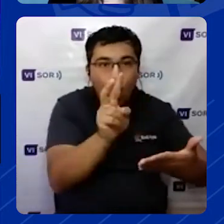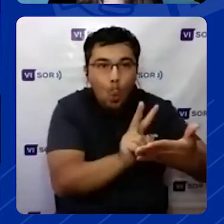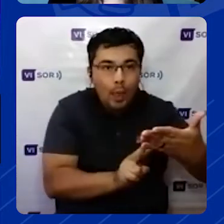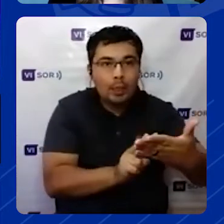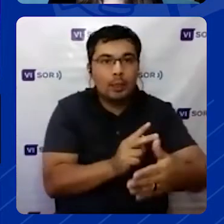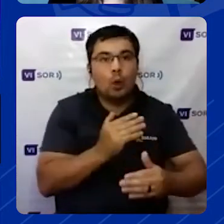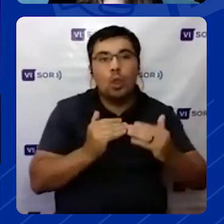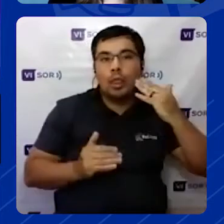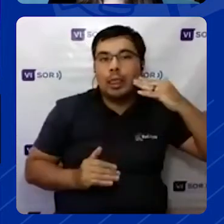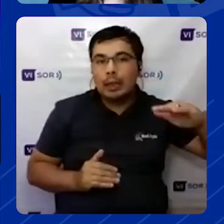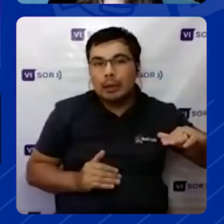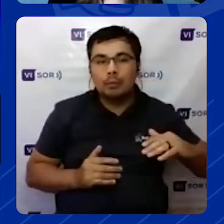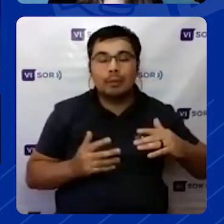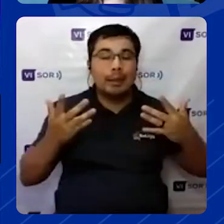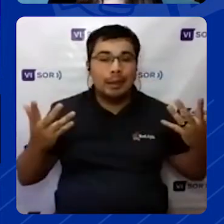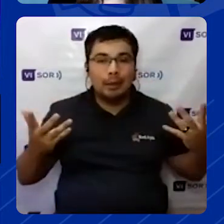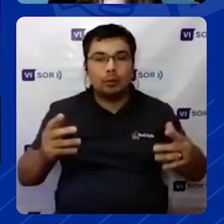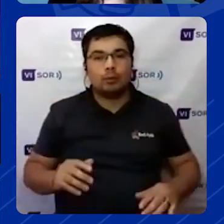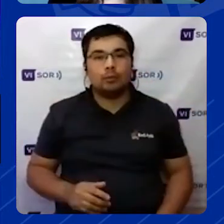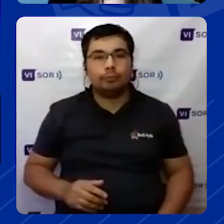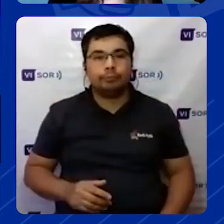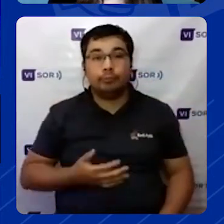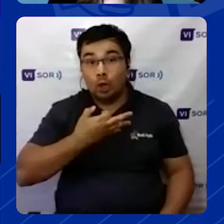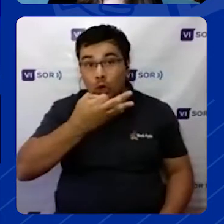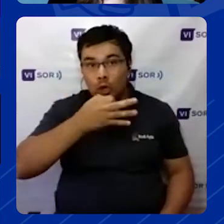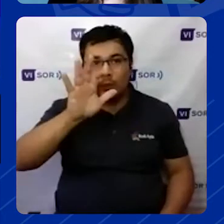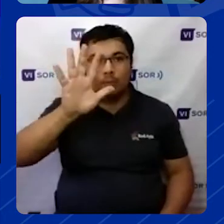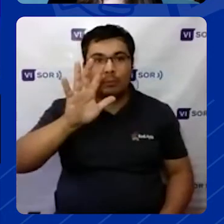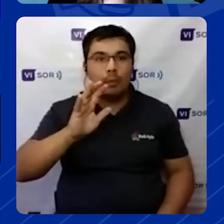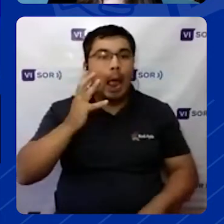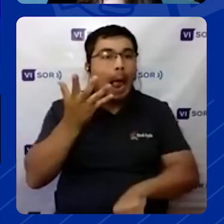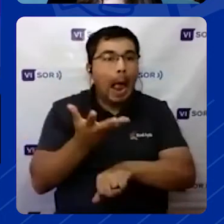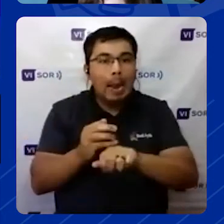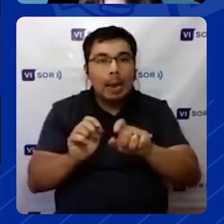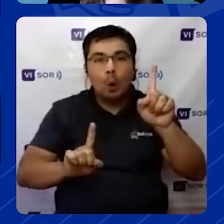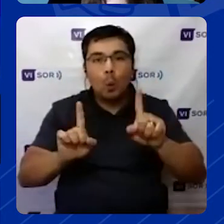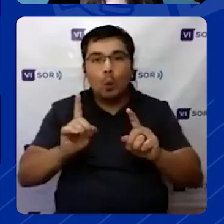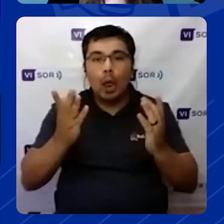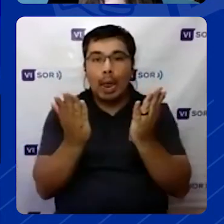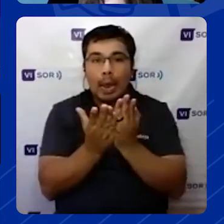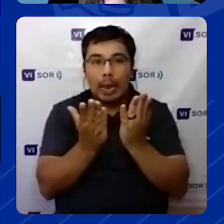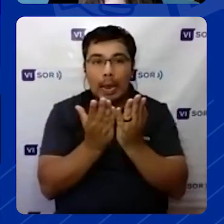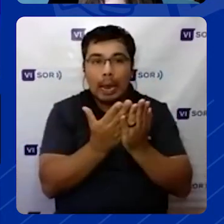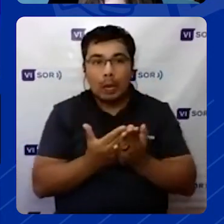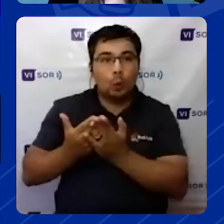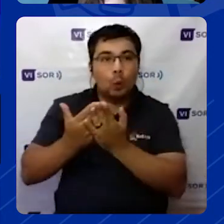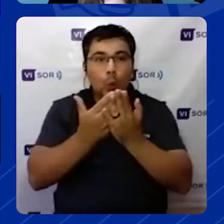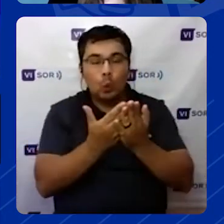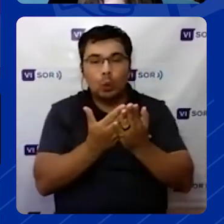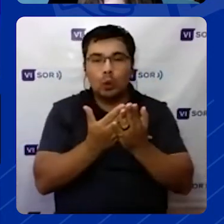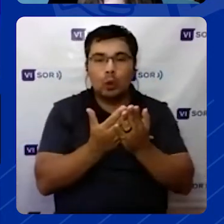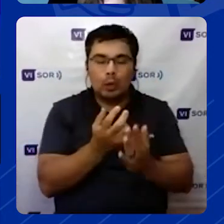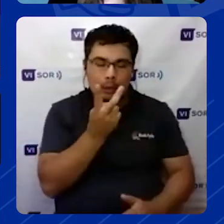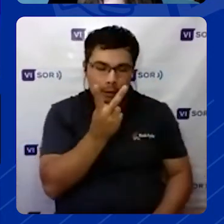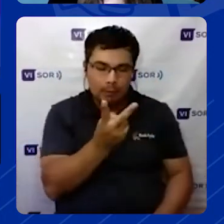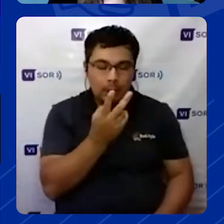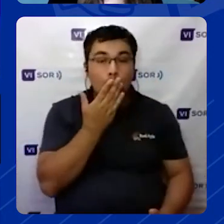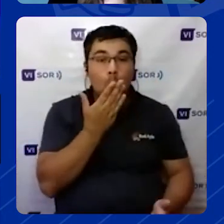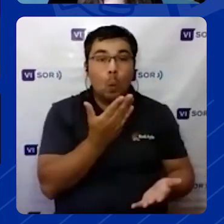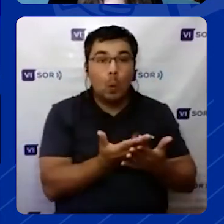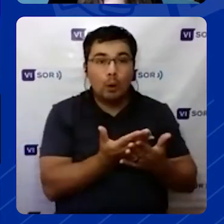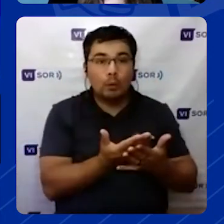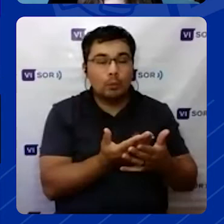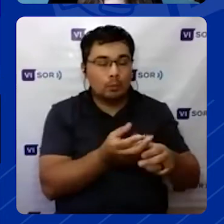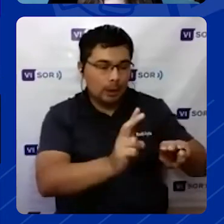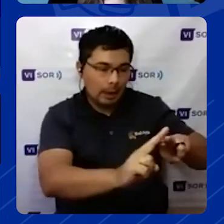hay algún estudio, aunque sea muy pequeñito, en donde se ha visto que a la hora de aplicar la lectura